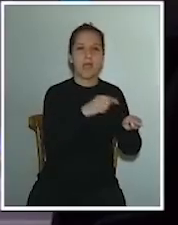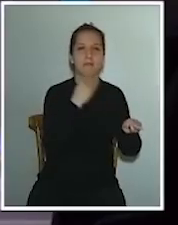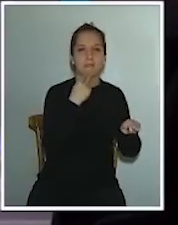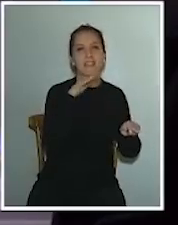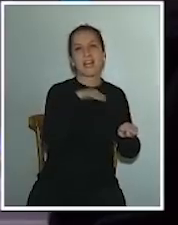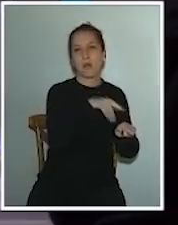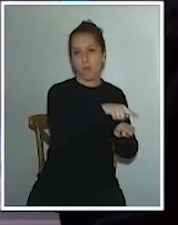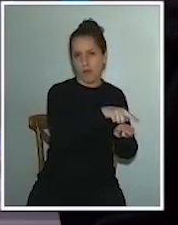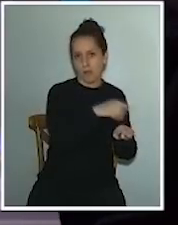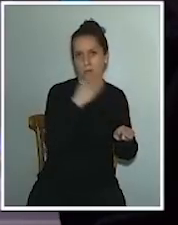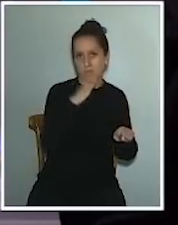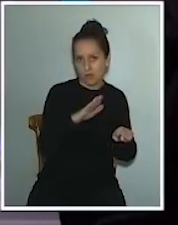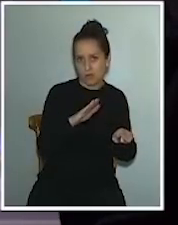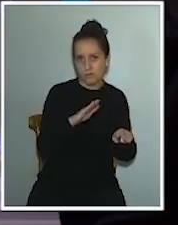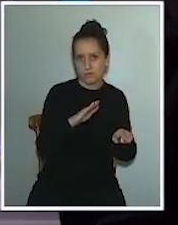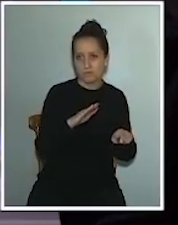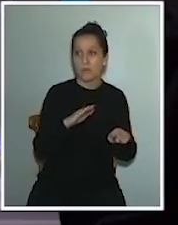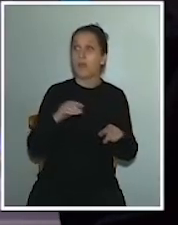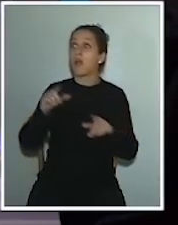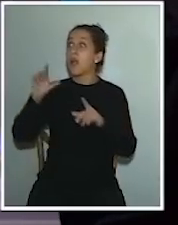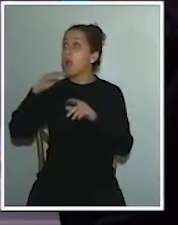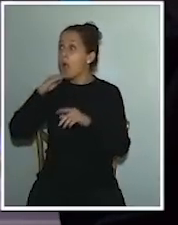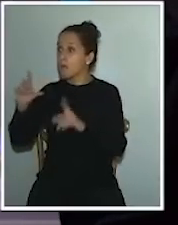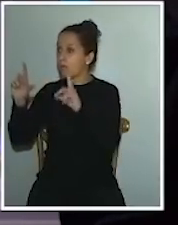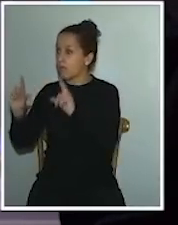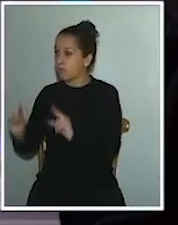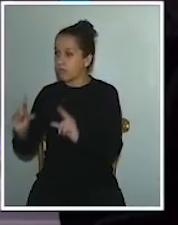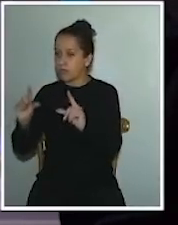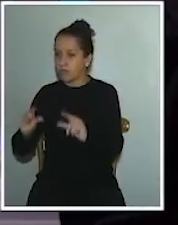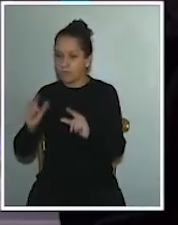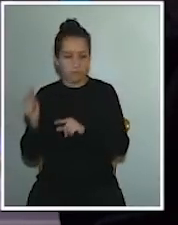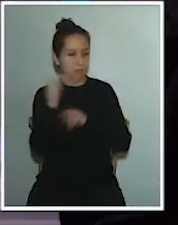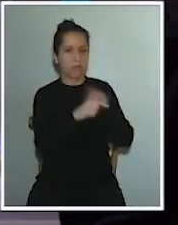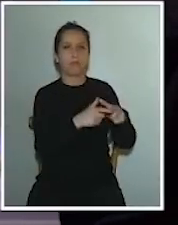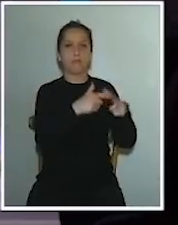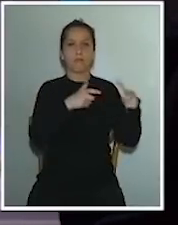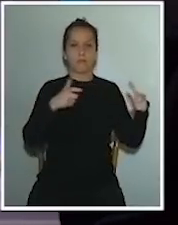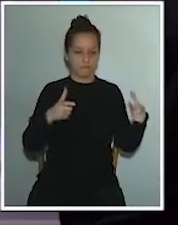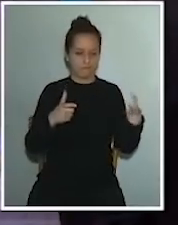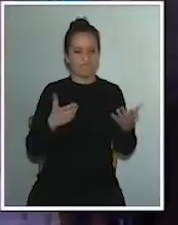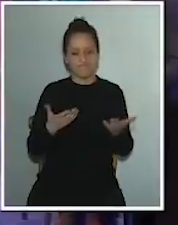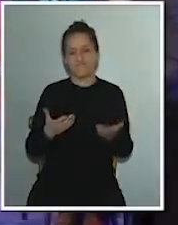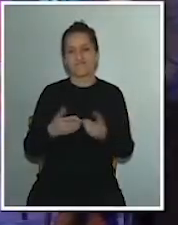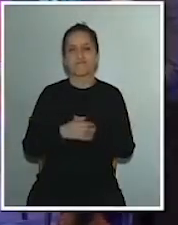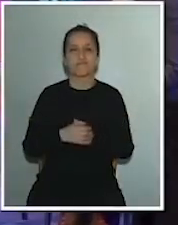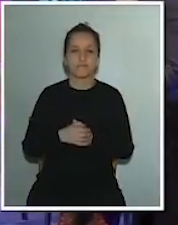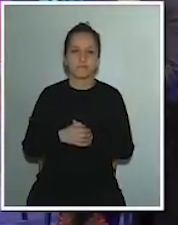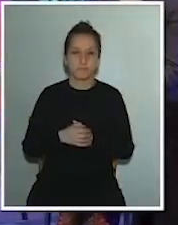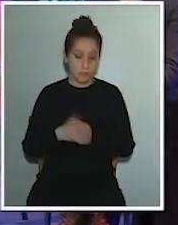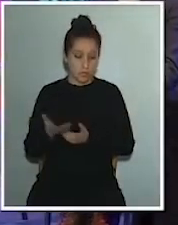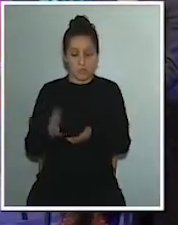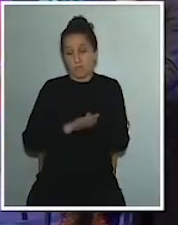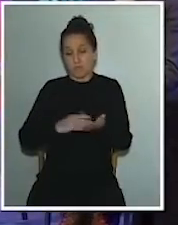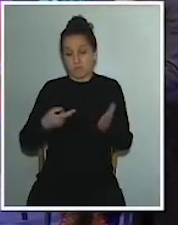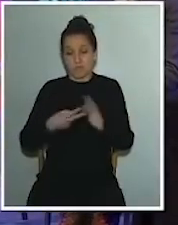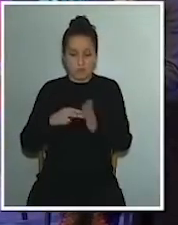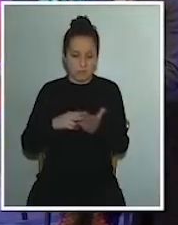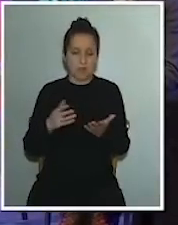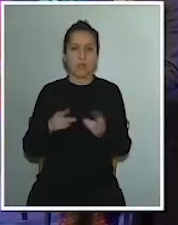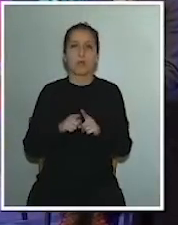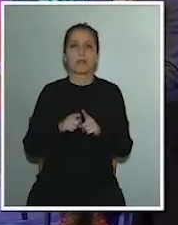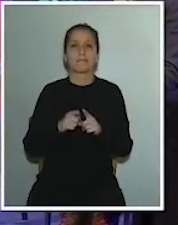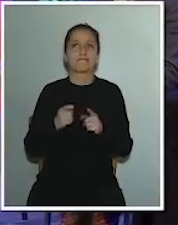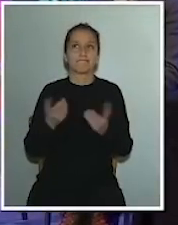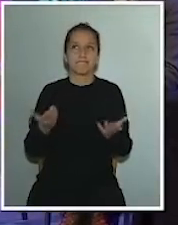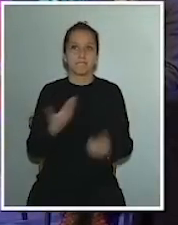y Cuál es el estado actual y esallar la segunda parte hay una tensión natural entre la autoridad en ejercicios desde el punto de